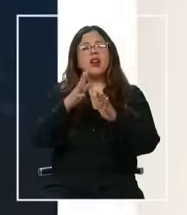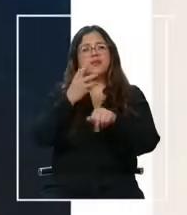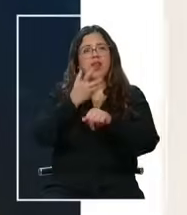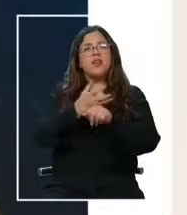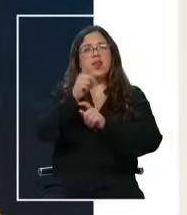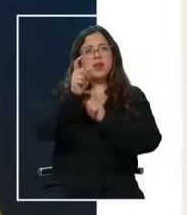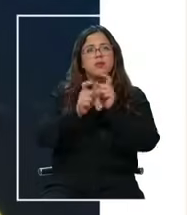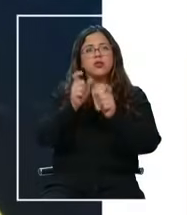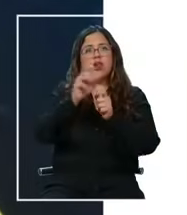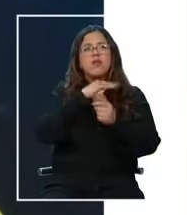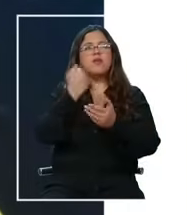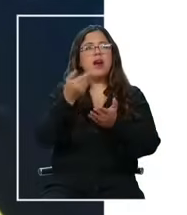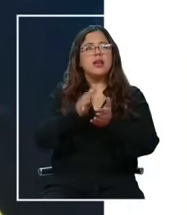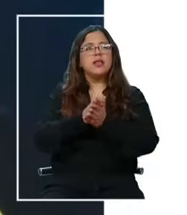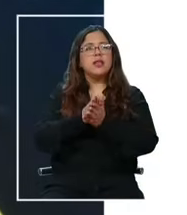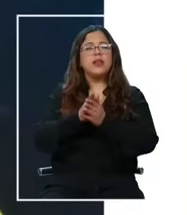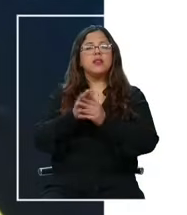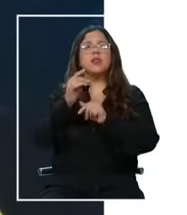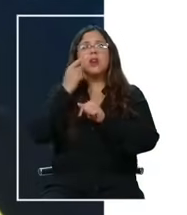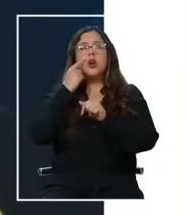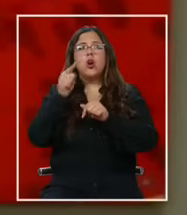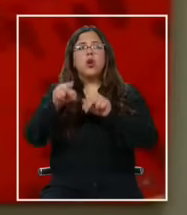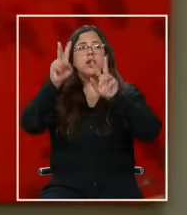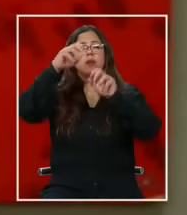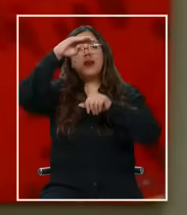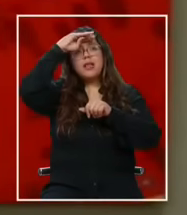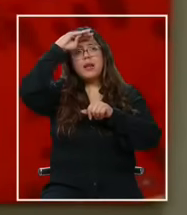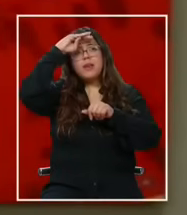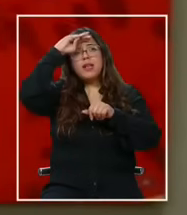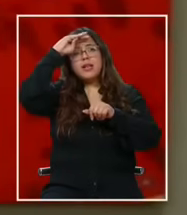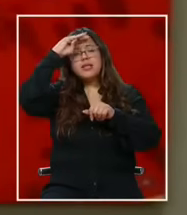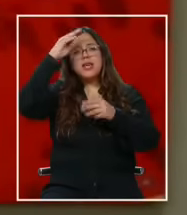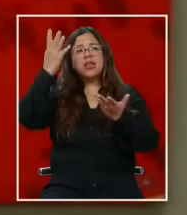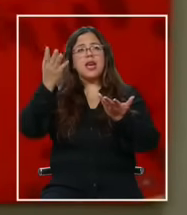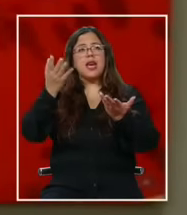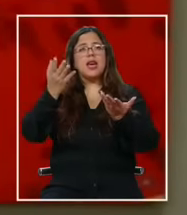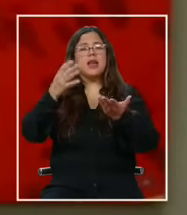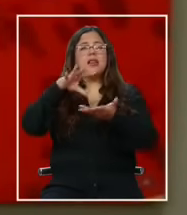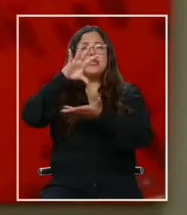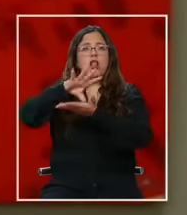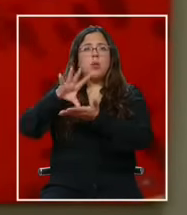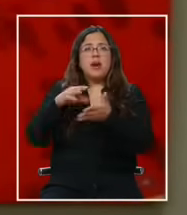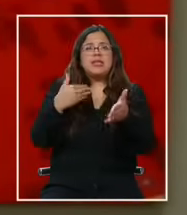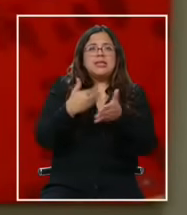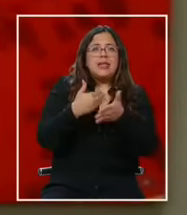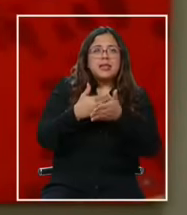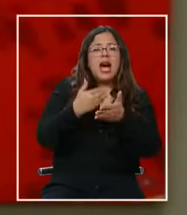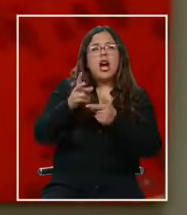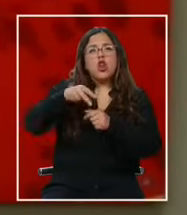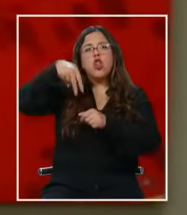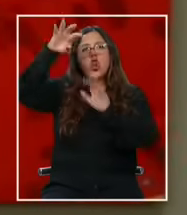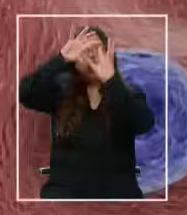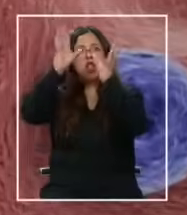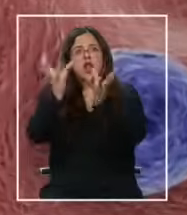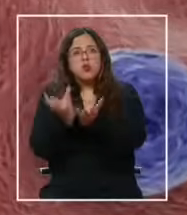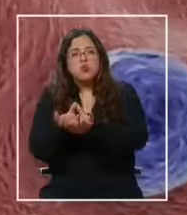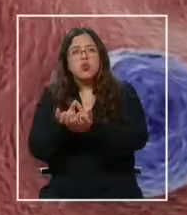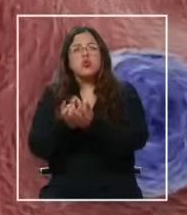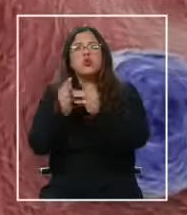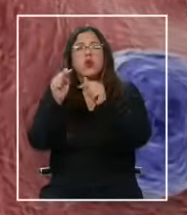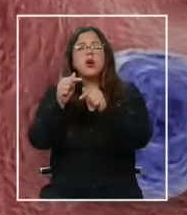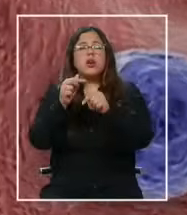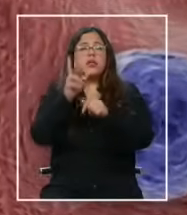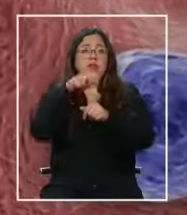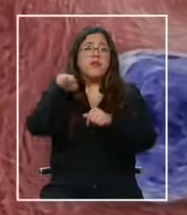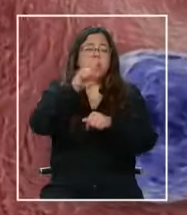víctimas fatales No necesariamente la experiencia de los países del Norte los países vecinos cierto eh va a ser eh se va a reproducir